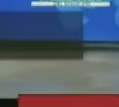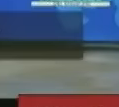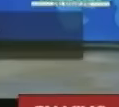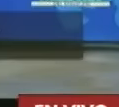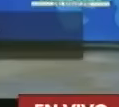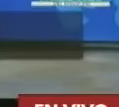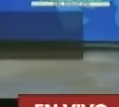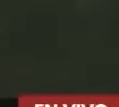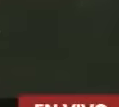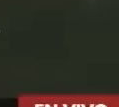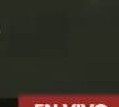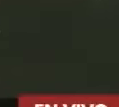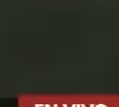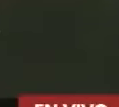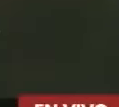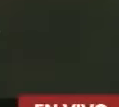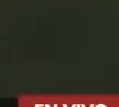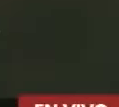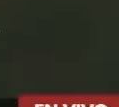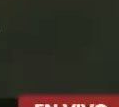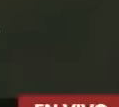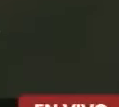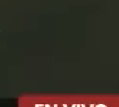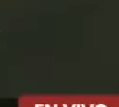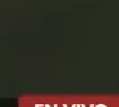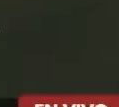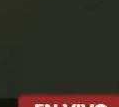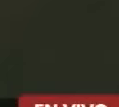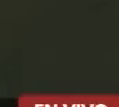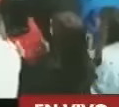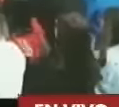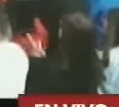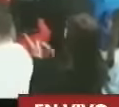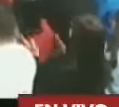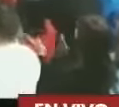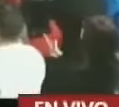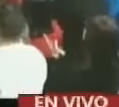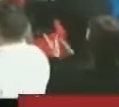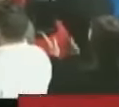pueblo está en la calle, y Venezuela sabrá vencer.